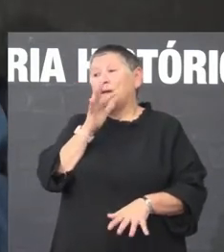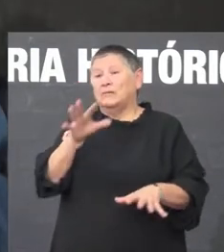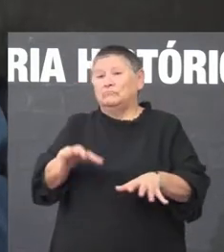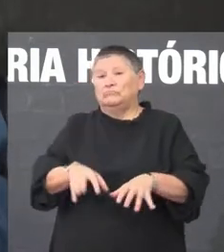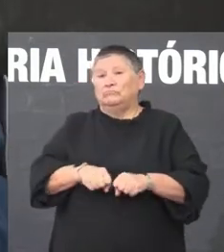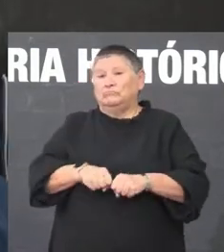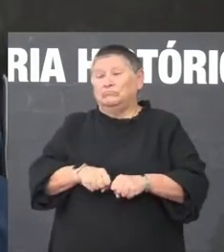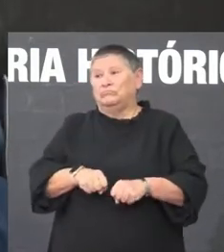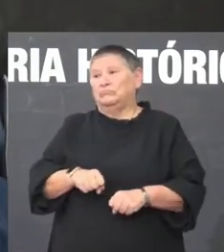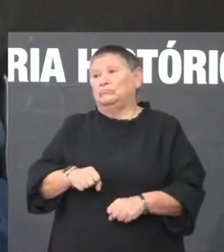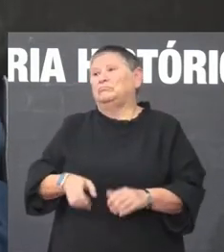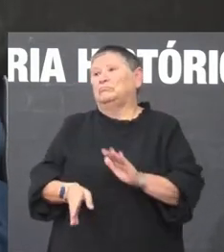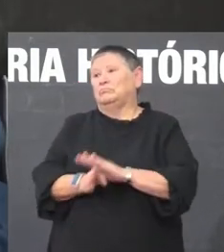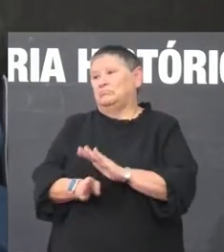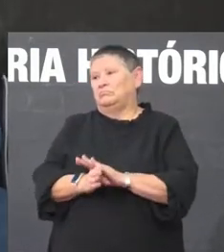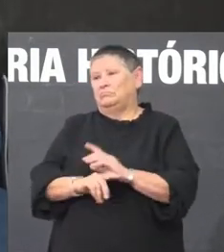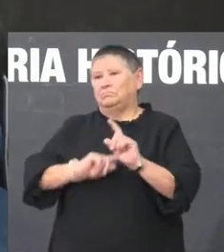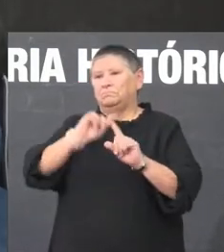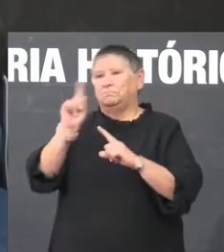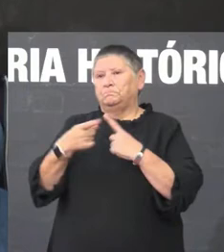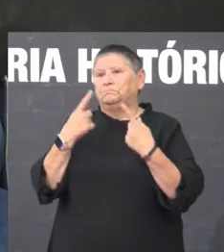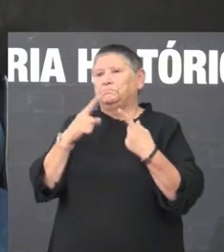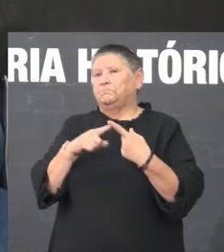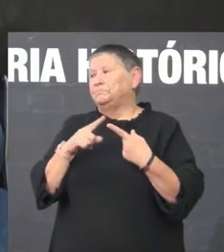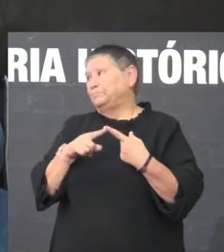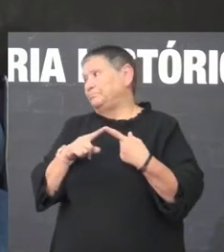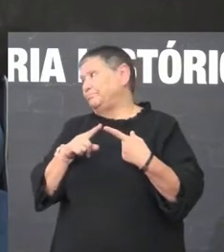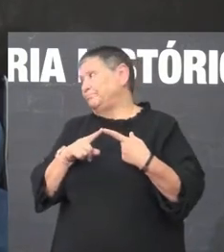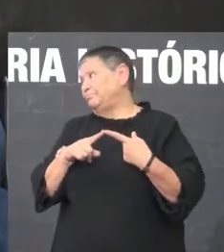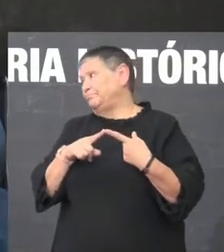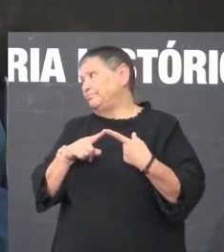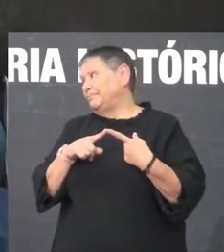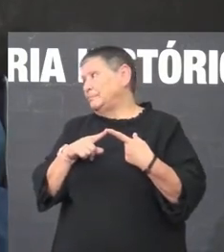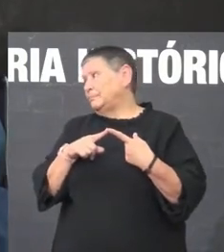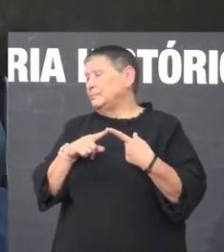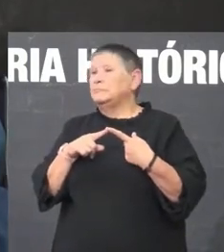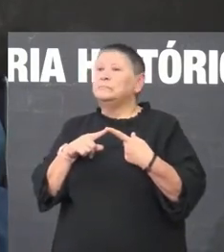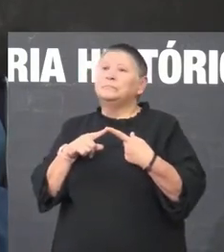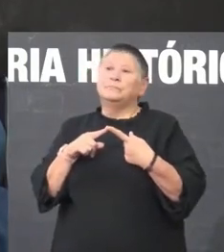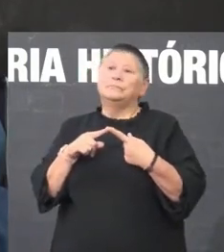consolidadas. La primera es que